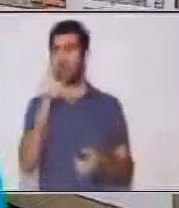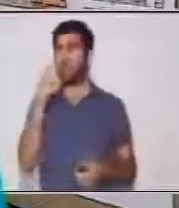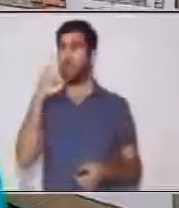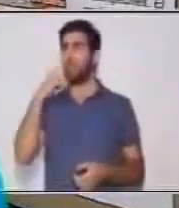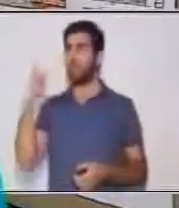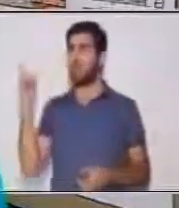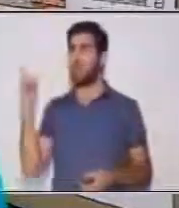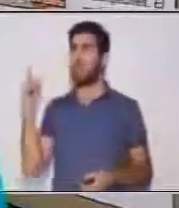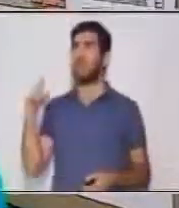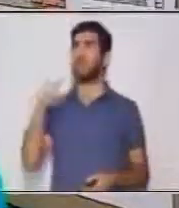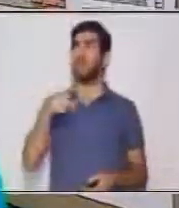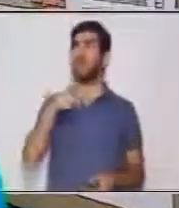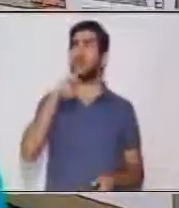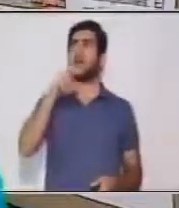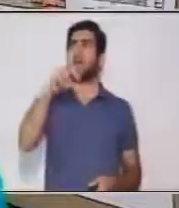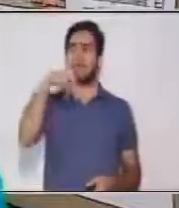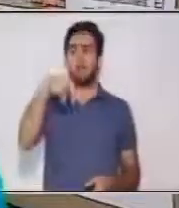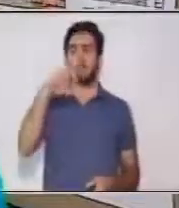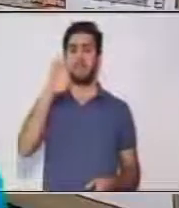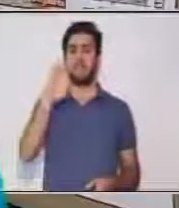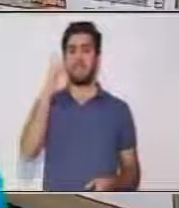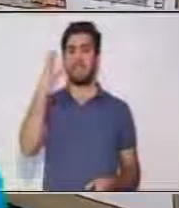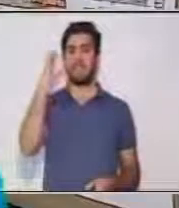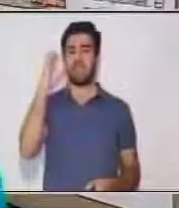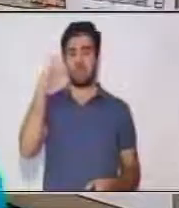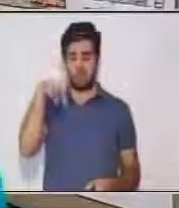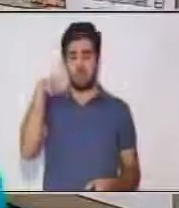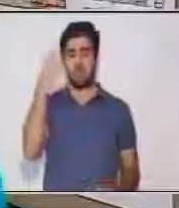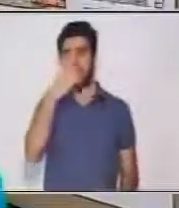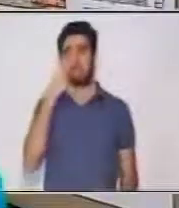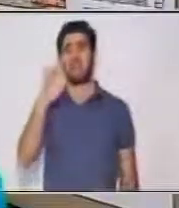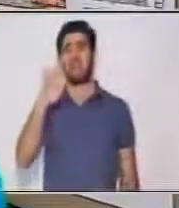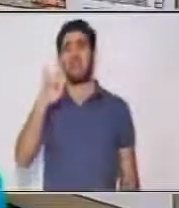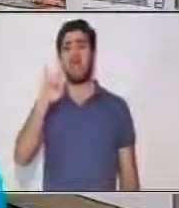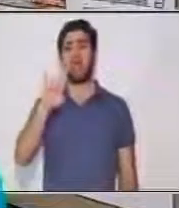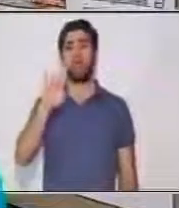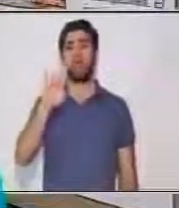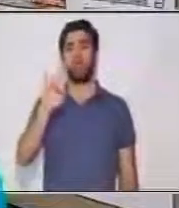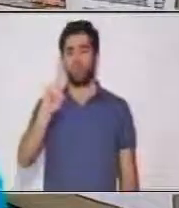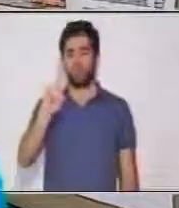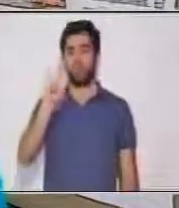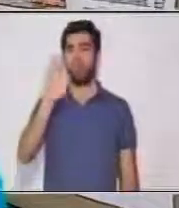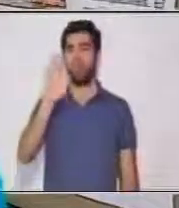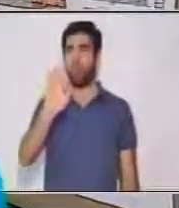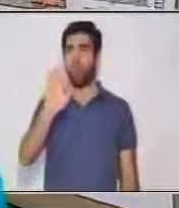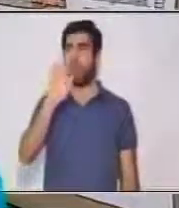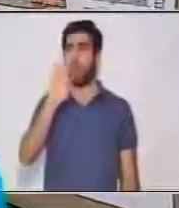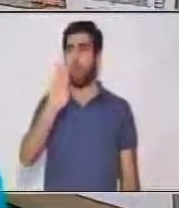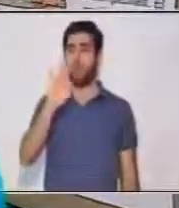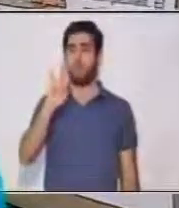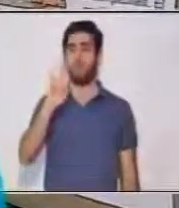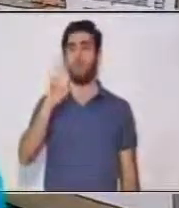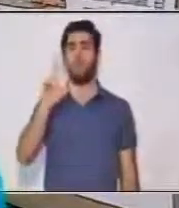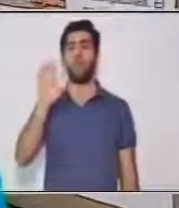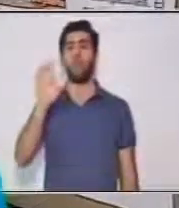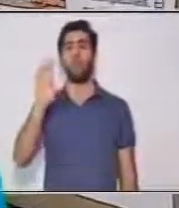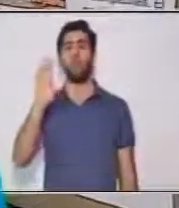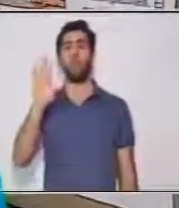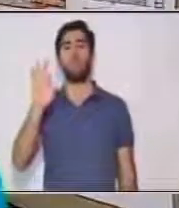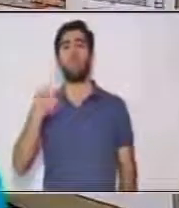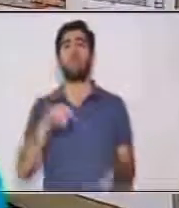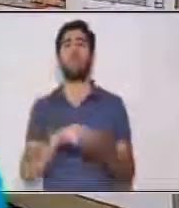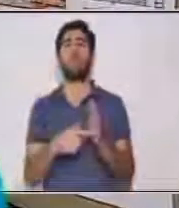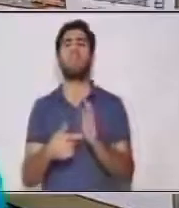Bueno, pues es un órgano que tienen las orquídeas, que sirve para adherirse a la superficie, ¿verdad? Es como un